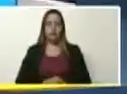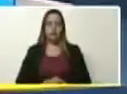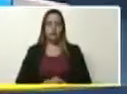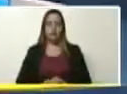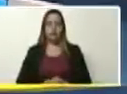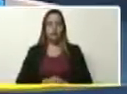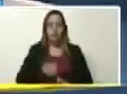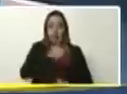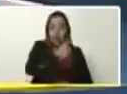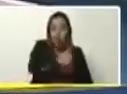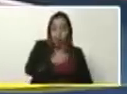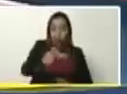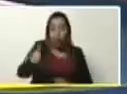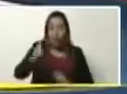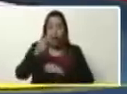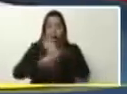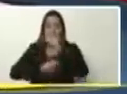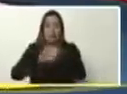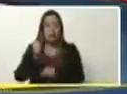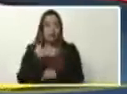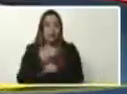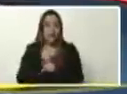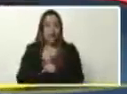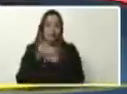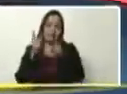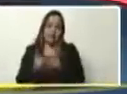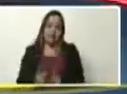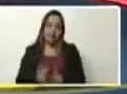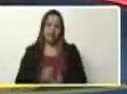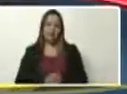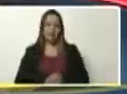Cada quien cumpliendo lo que tiene que cumplir.